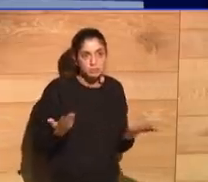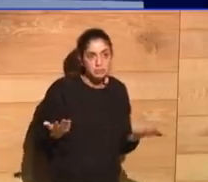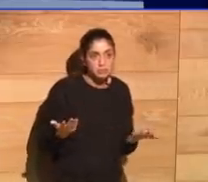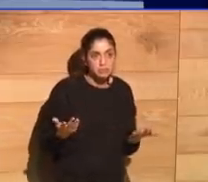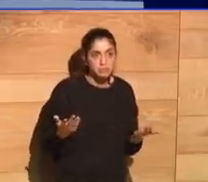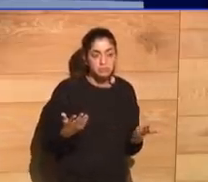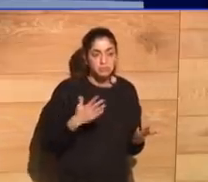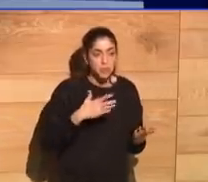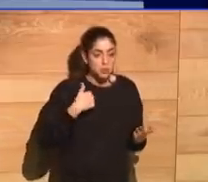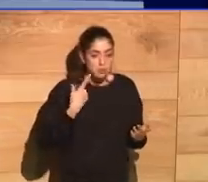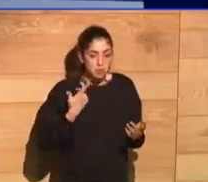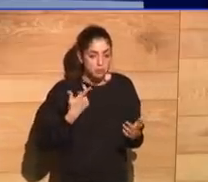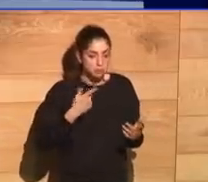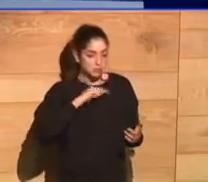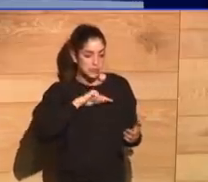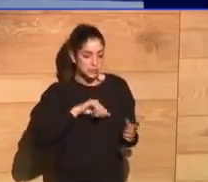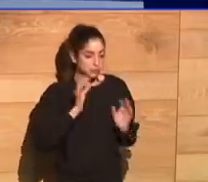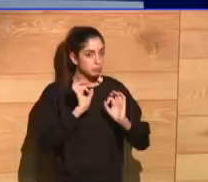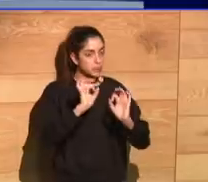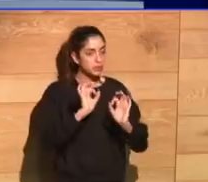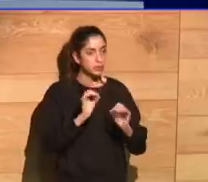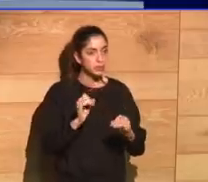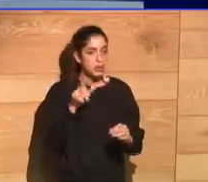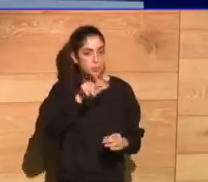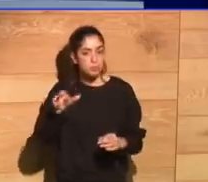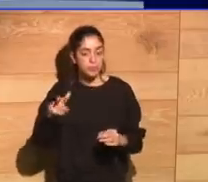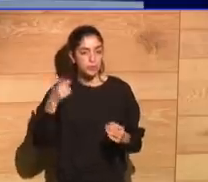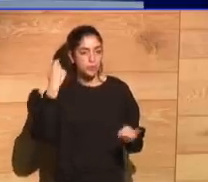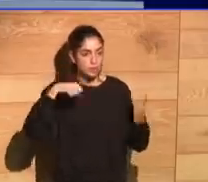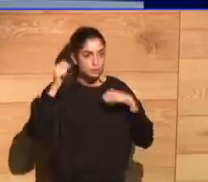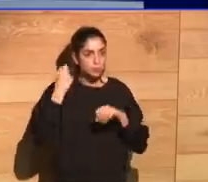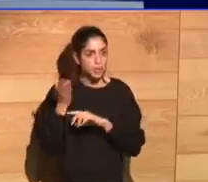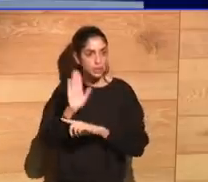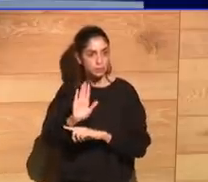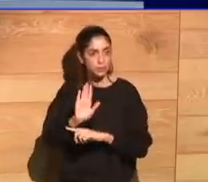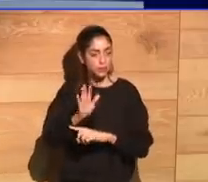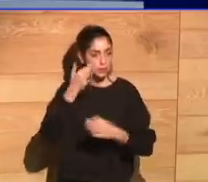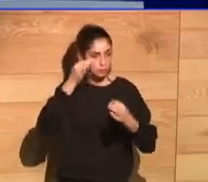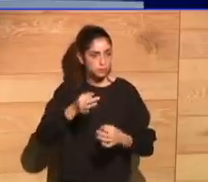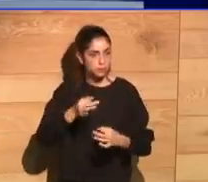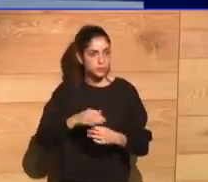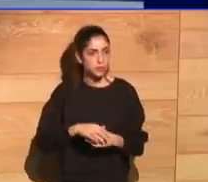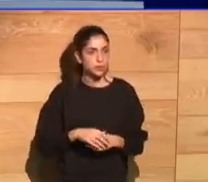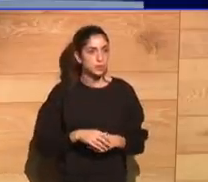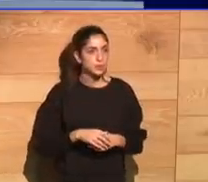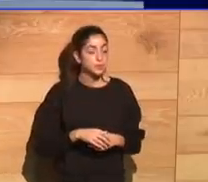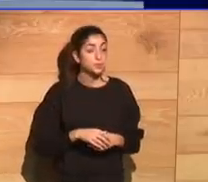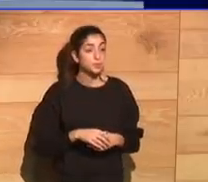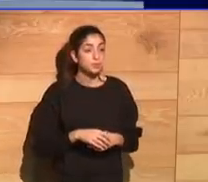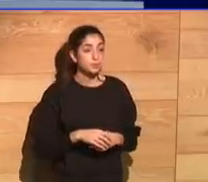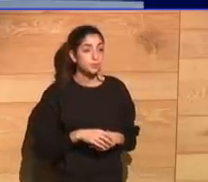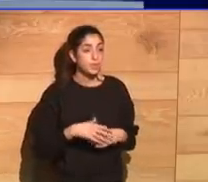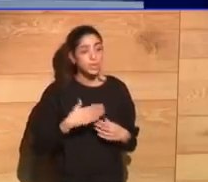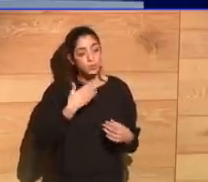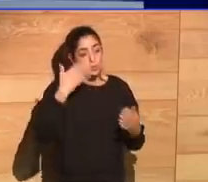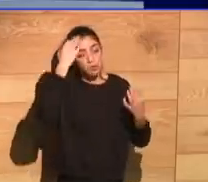lo siento de esta manera. Hay gente que interpreta con esa impunidad y ella tenía esa impunidad. Esa